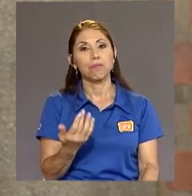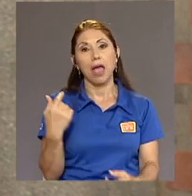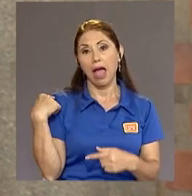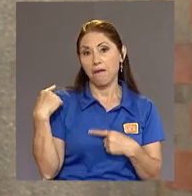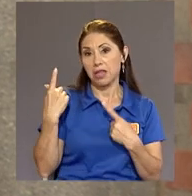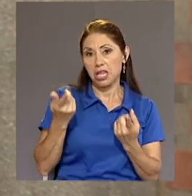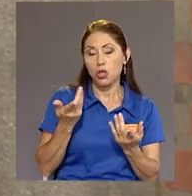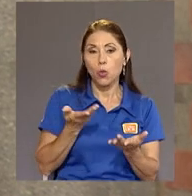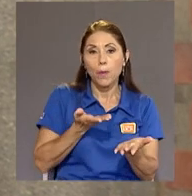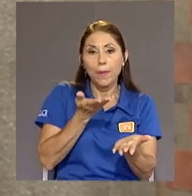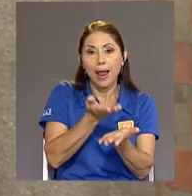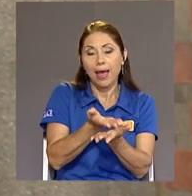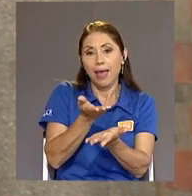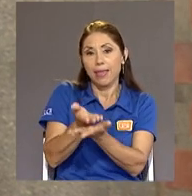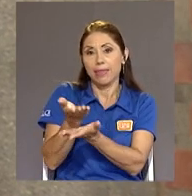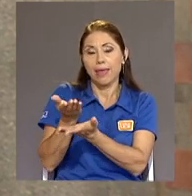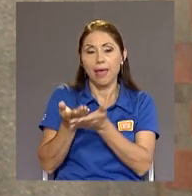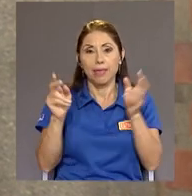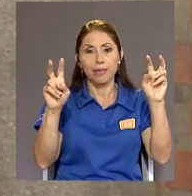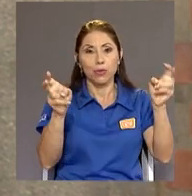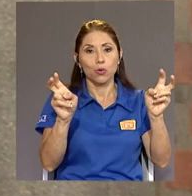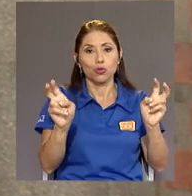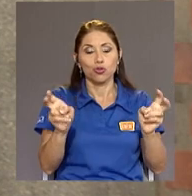planteando los temas de